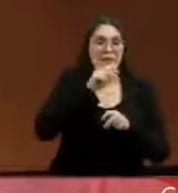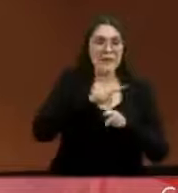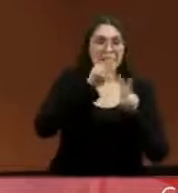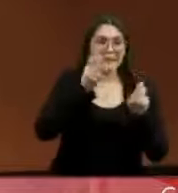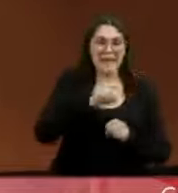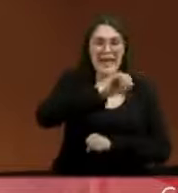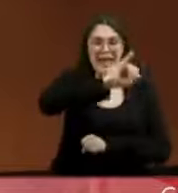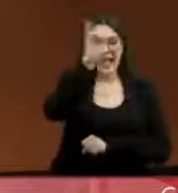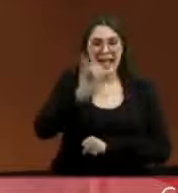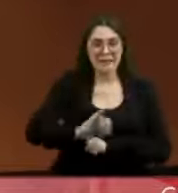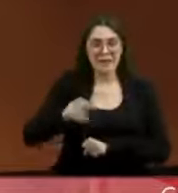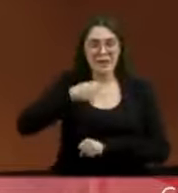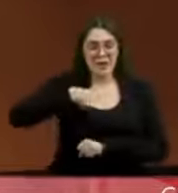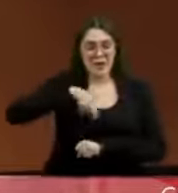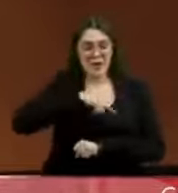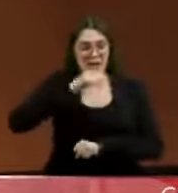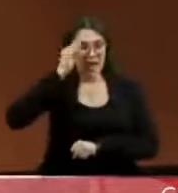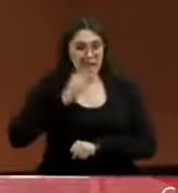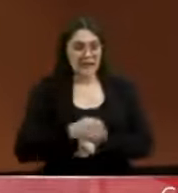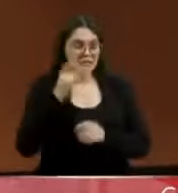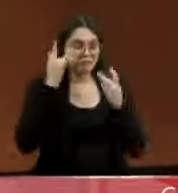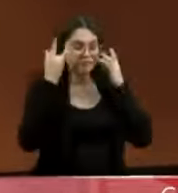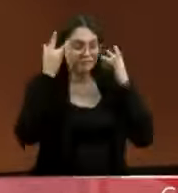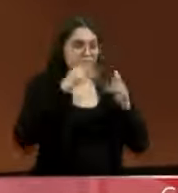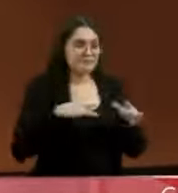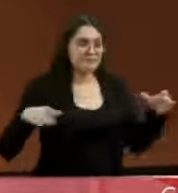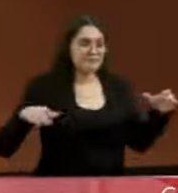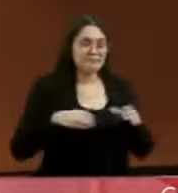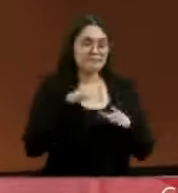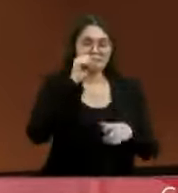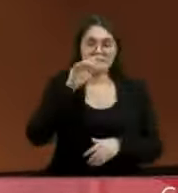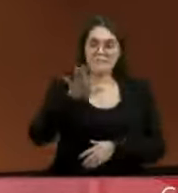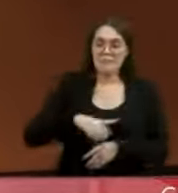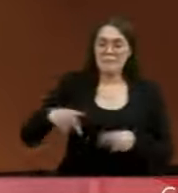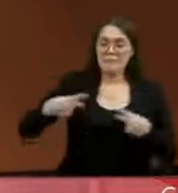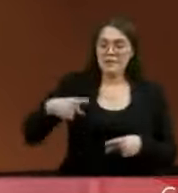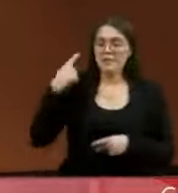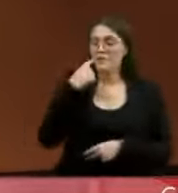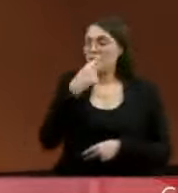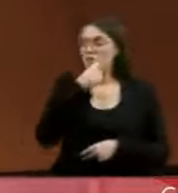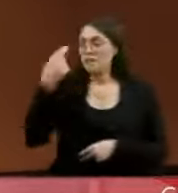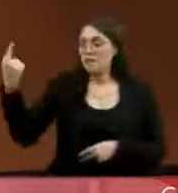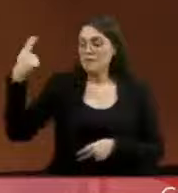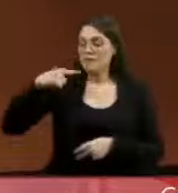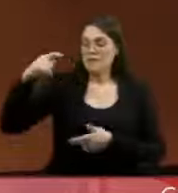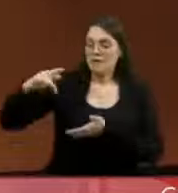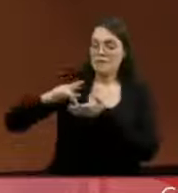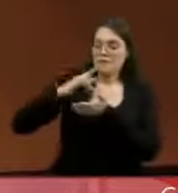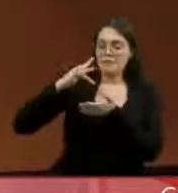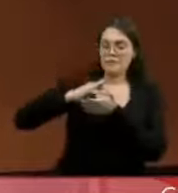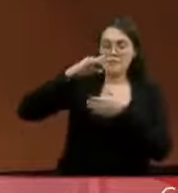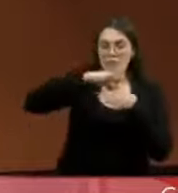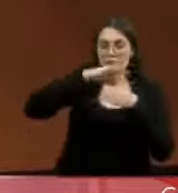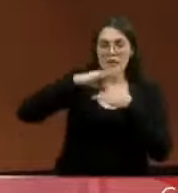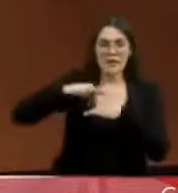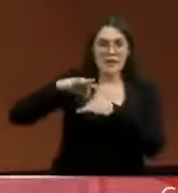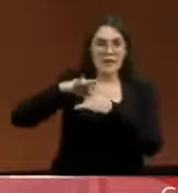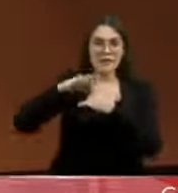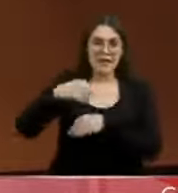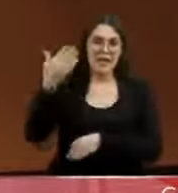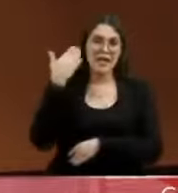circunstancia renunciaremos a la fuerza del mandato mayoritario que nos otorgó el pueblo de